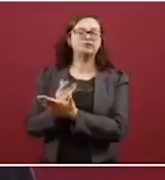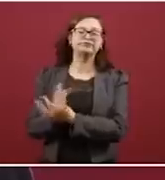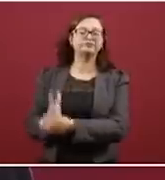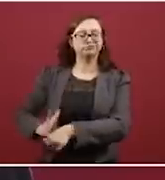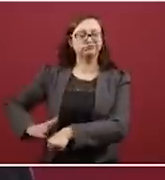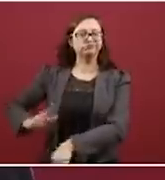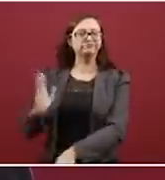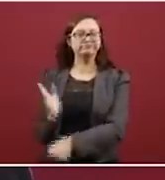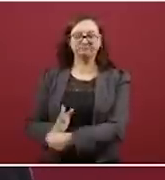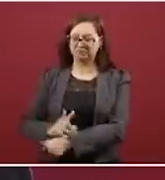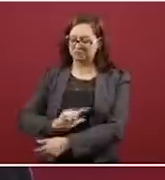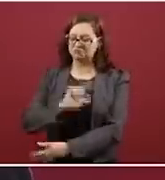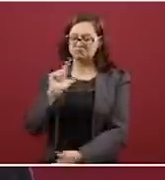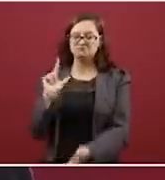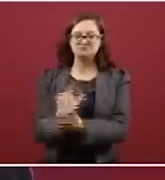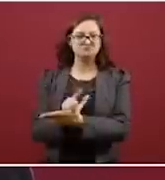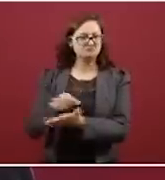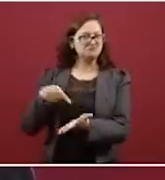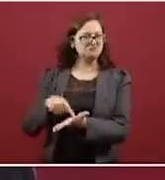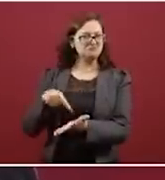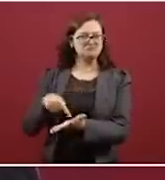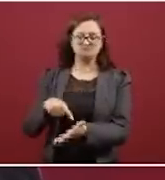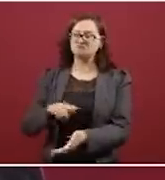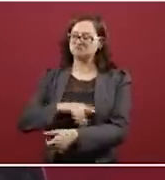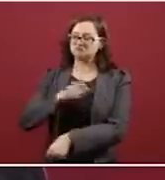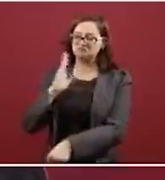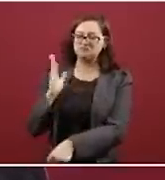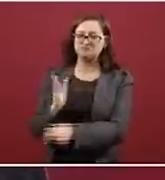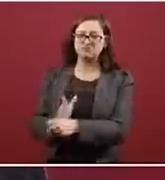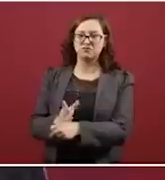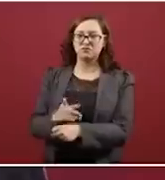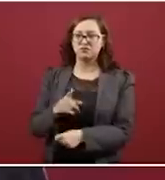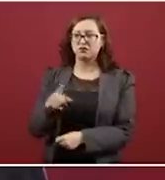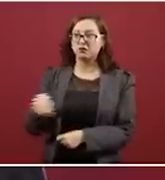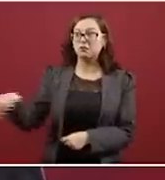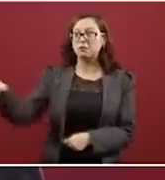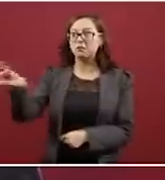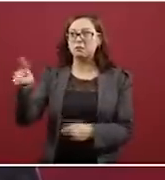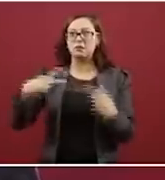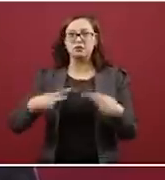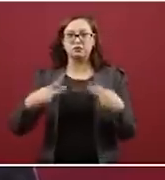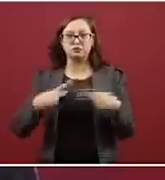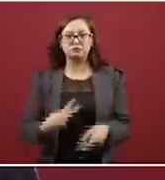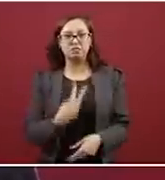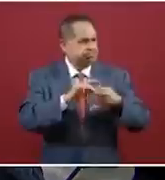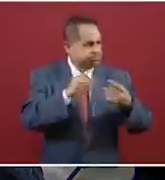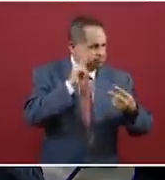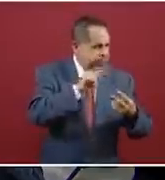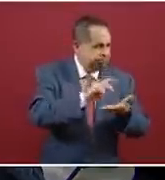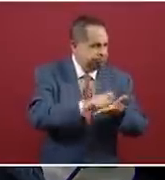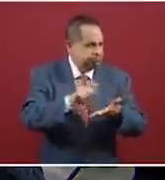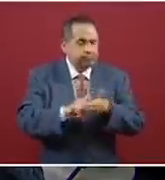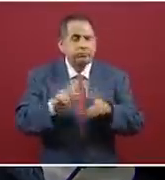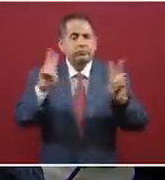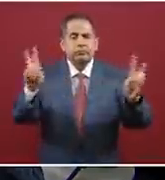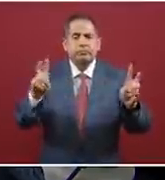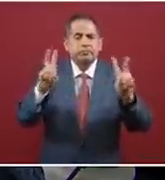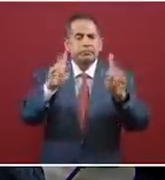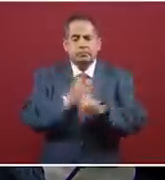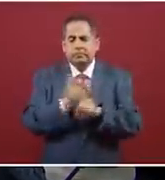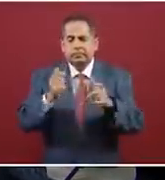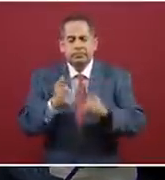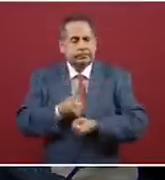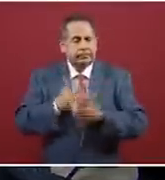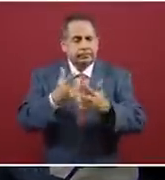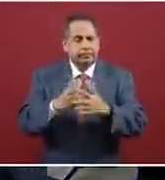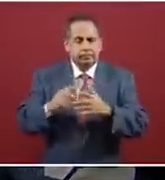que nos afecte a los consumidores durante la conferencia de prensa matutina el